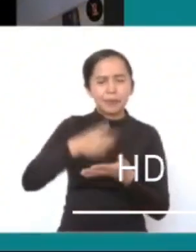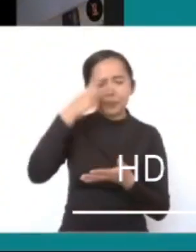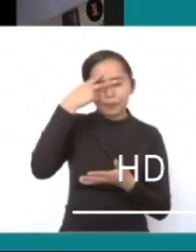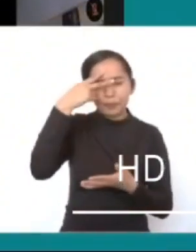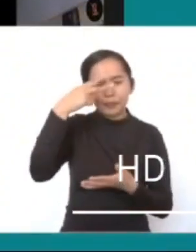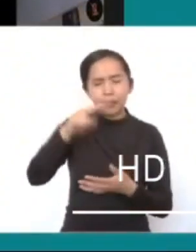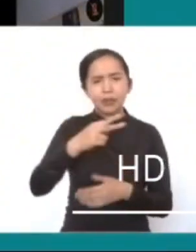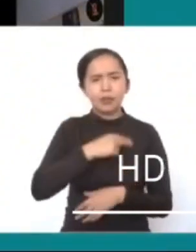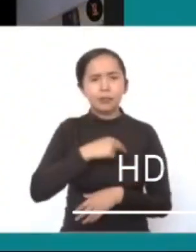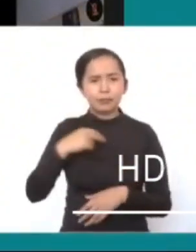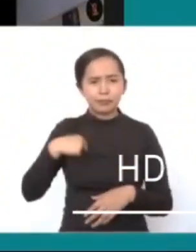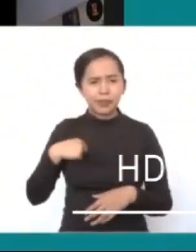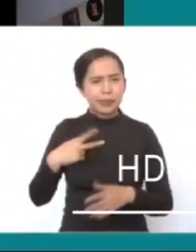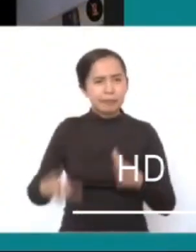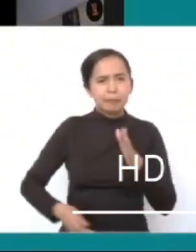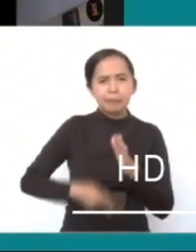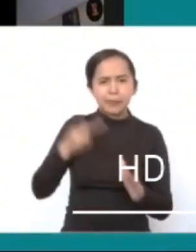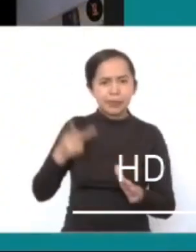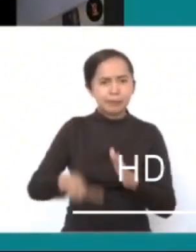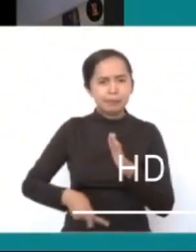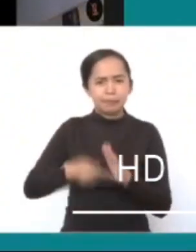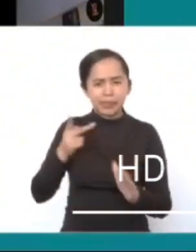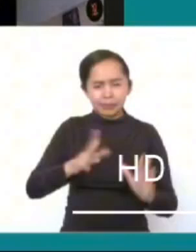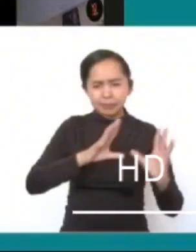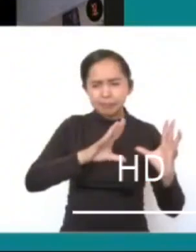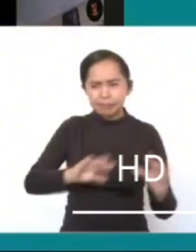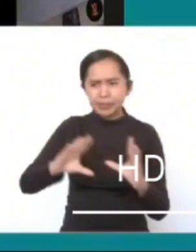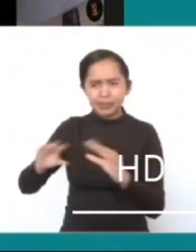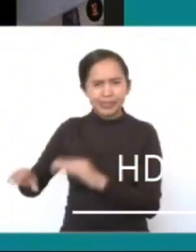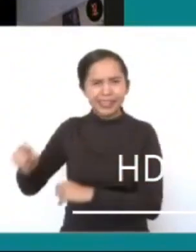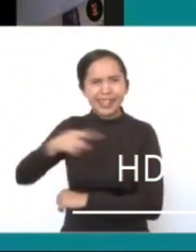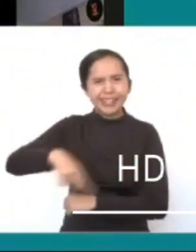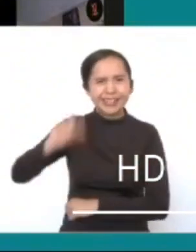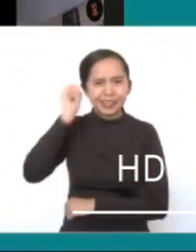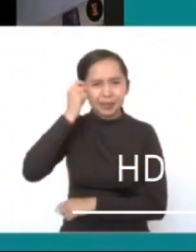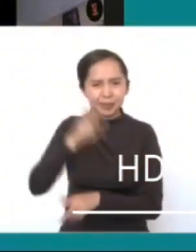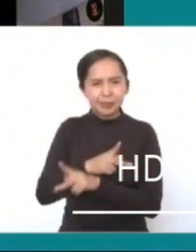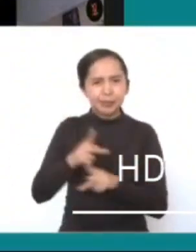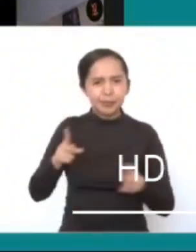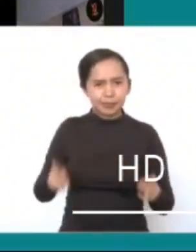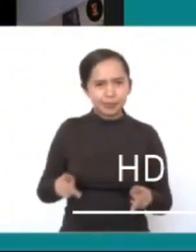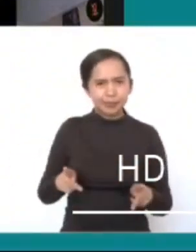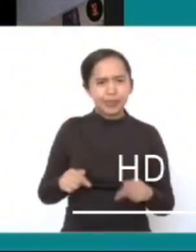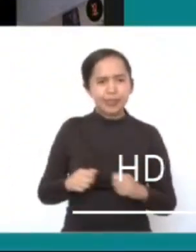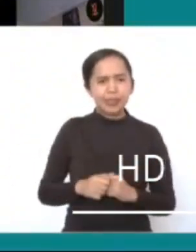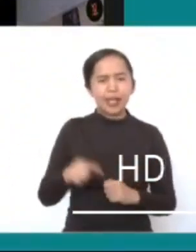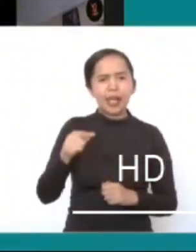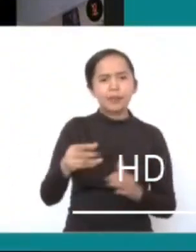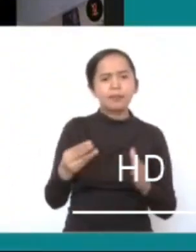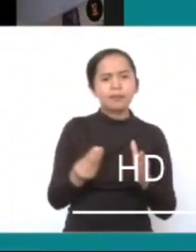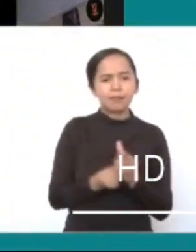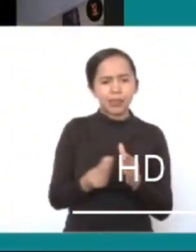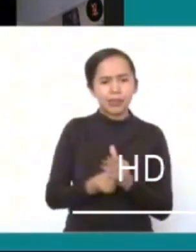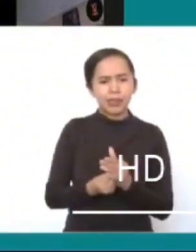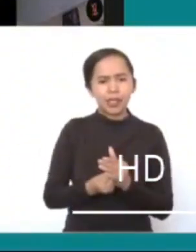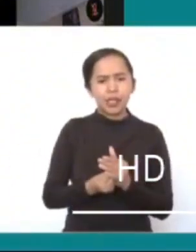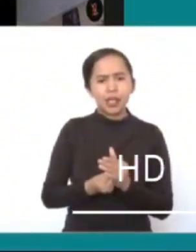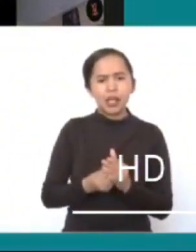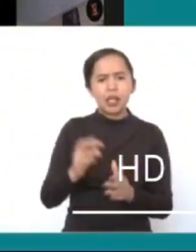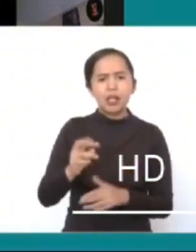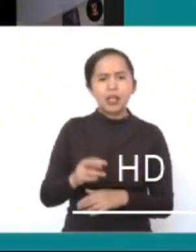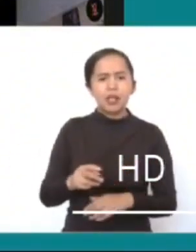una constante capacitación de nuestros servidores públicos. Así, del curso denominado La Ruta